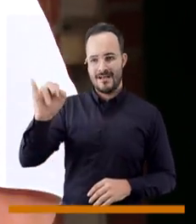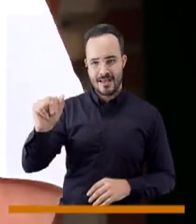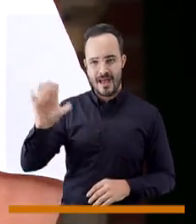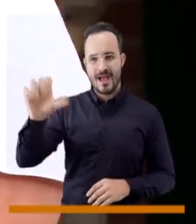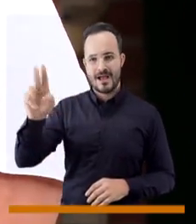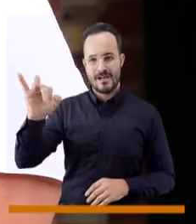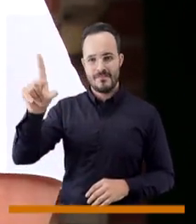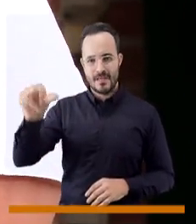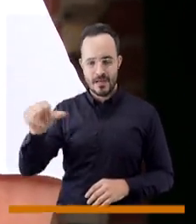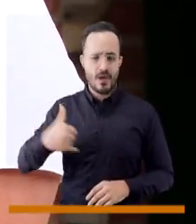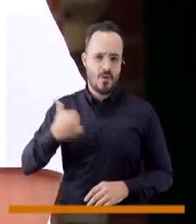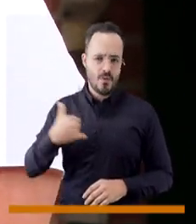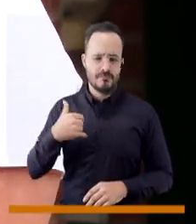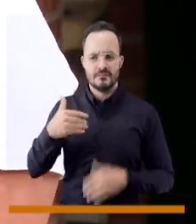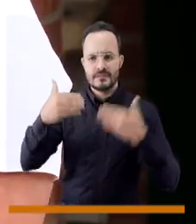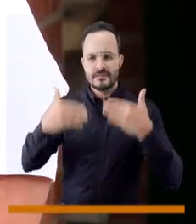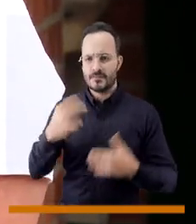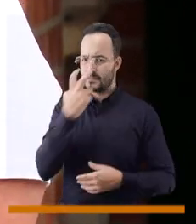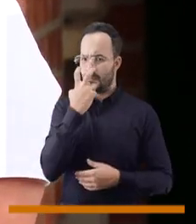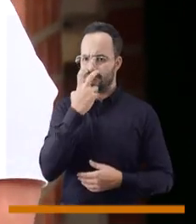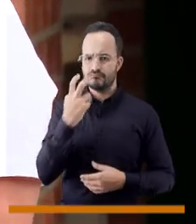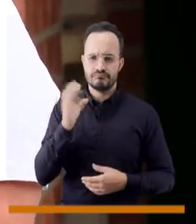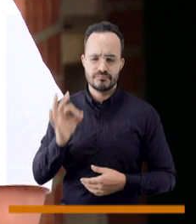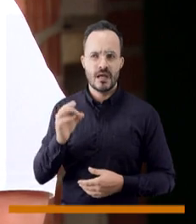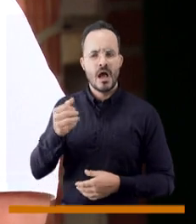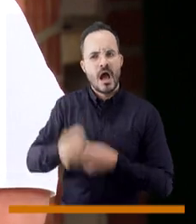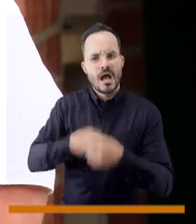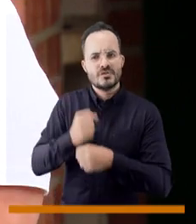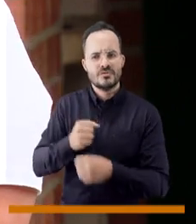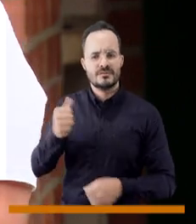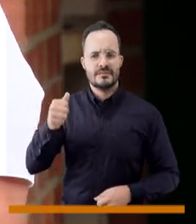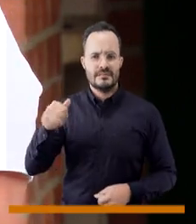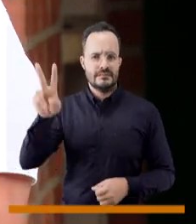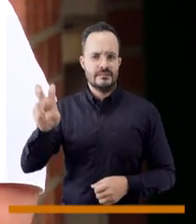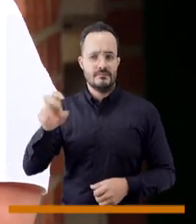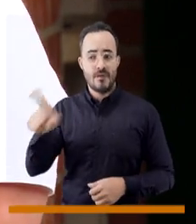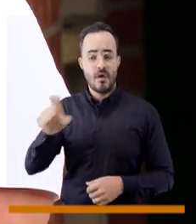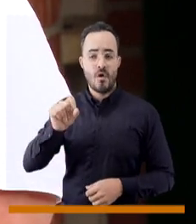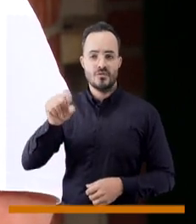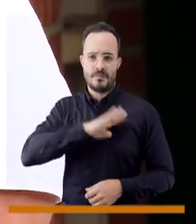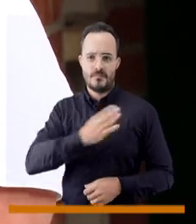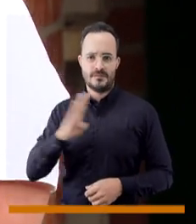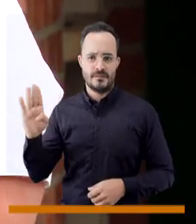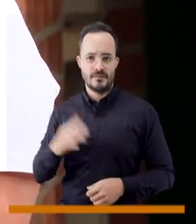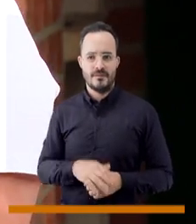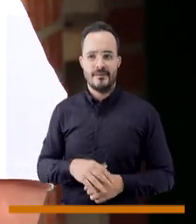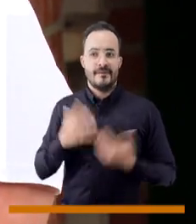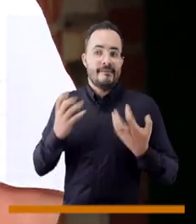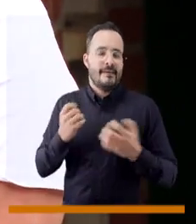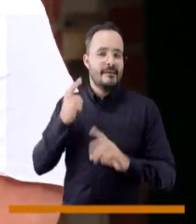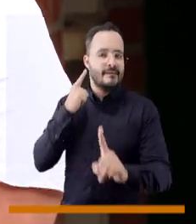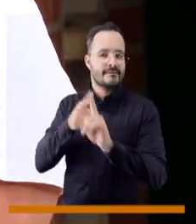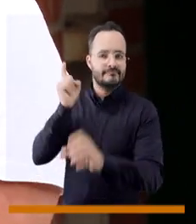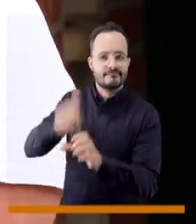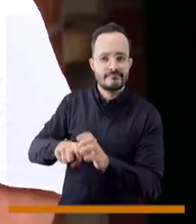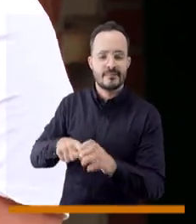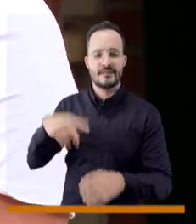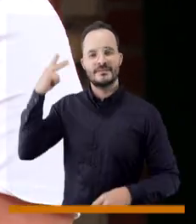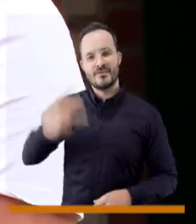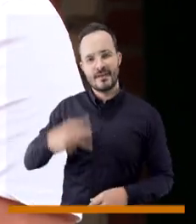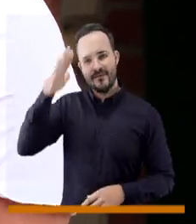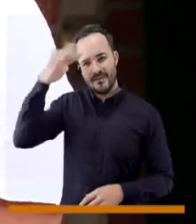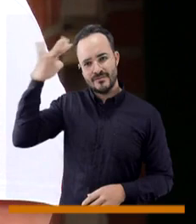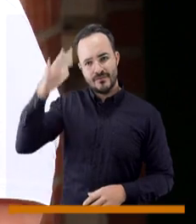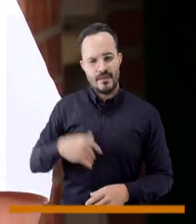con discapacidad visual, una chica ciega de 16 años, está en 11 de bachillerato, quiere estudiar historia y